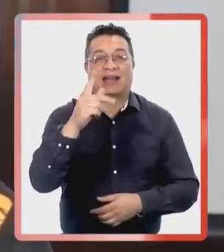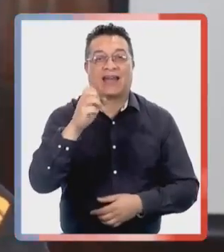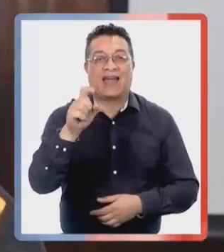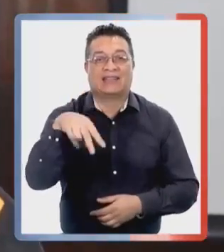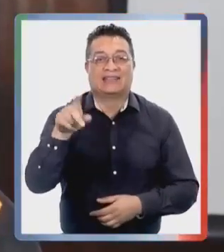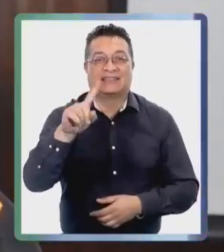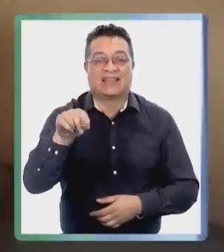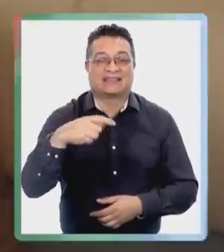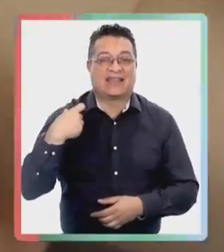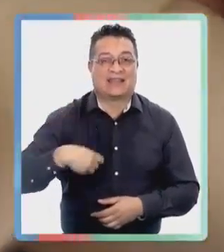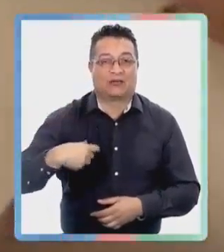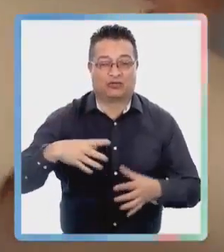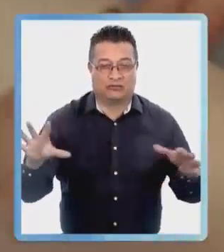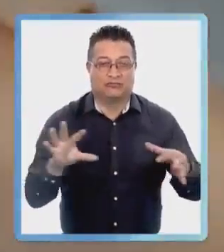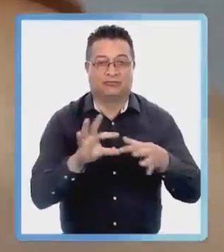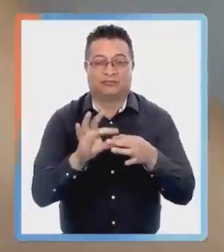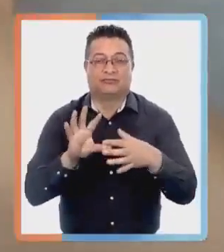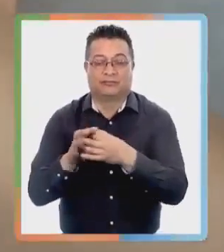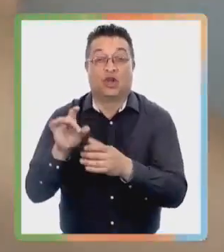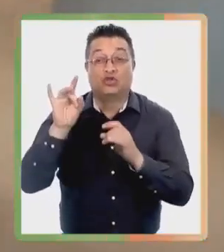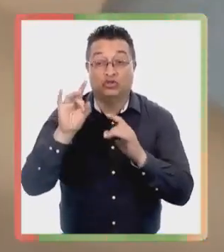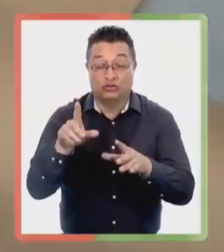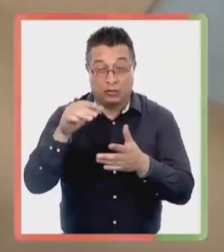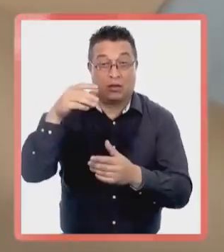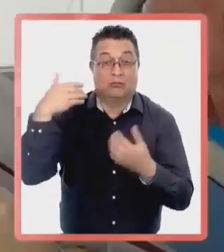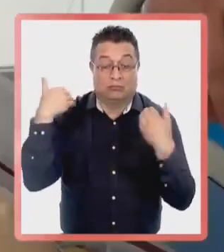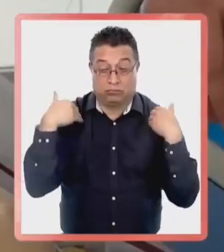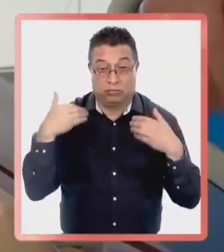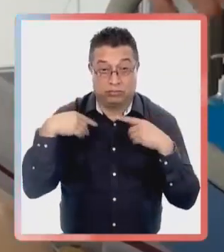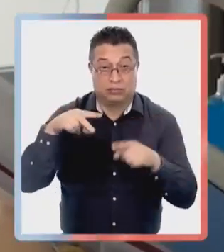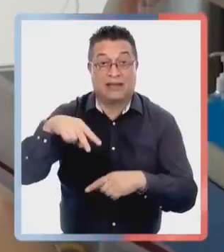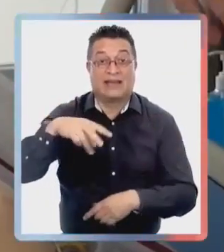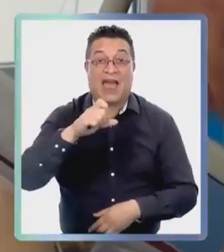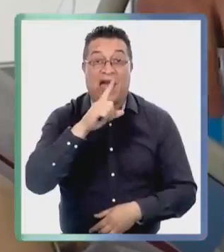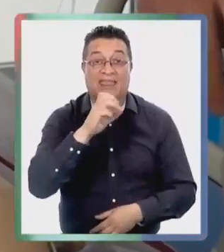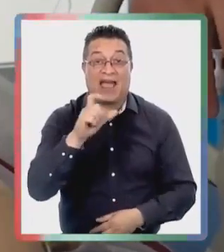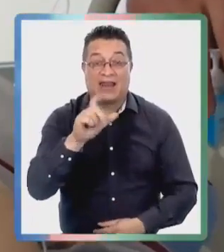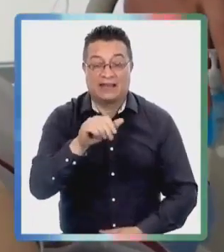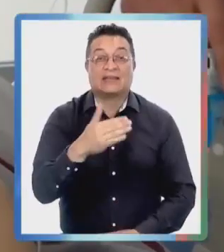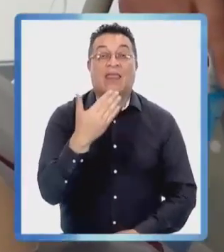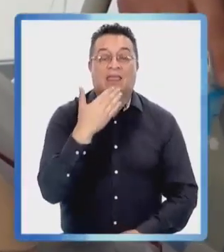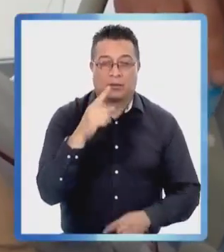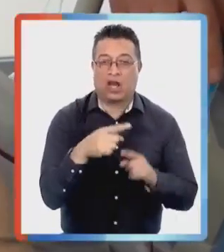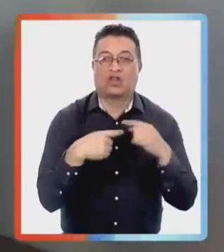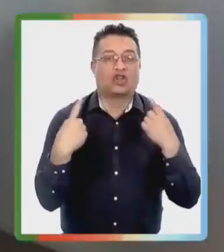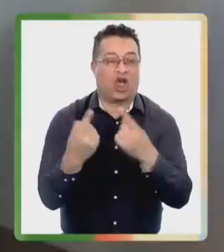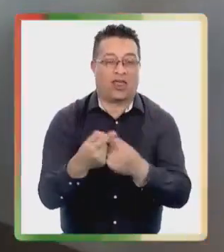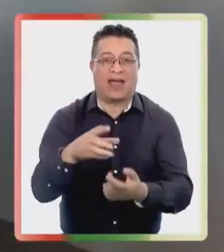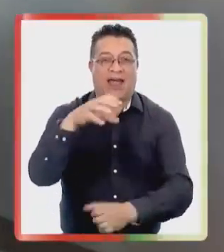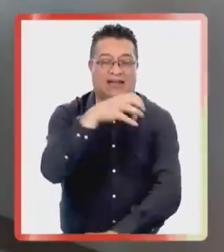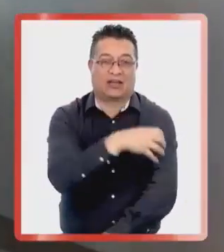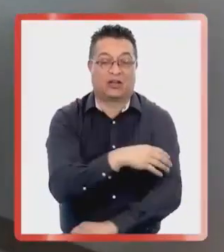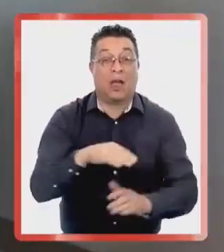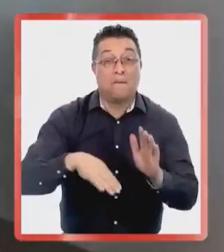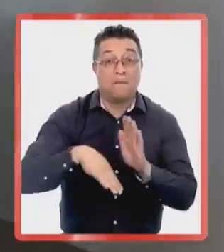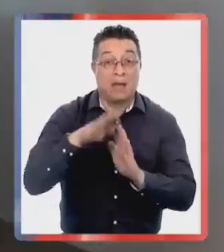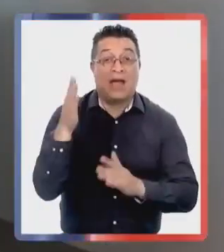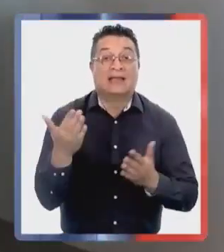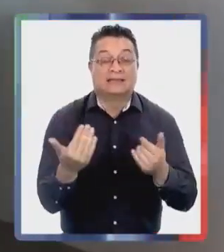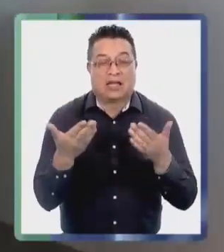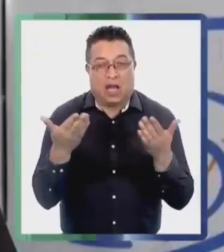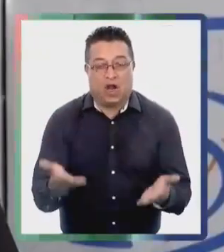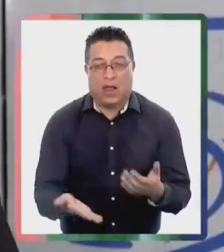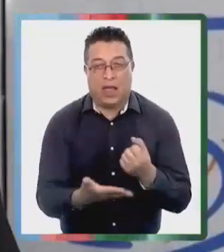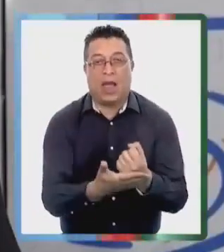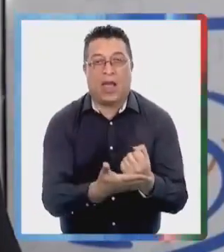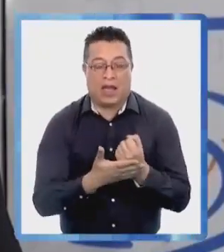Estados Unidos. No tan solo es el primer centro de entrenamiento de Natales, sino también de toda la región. Lo que más necesitamos en